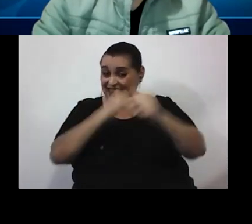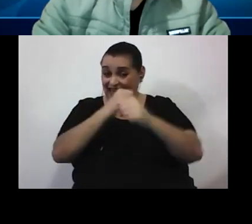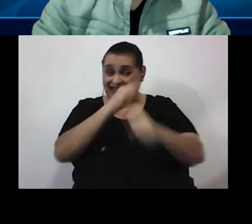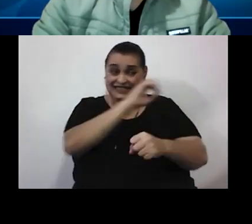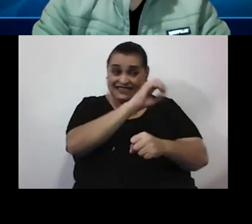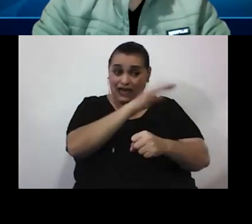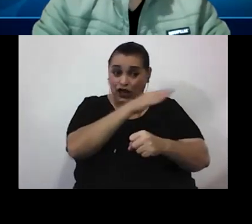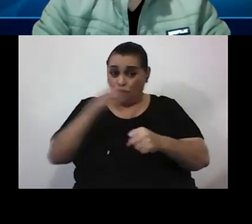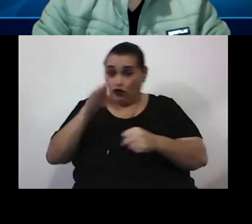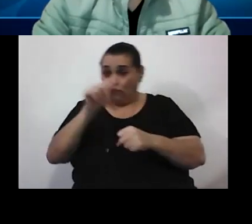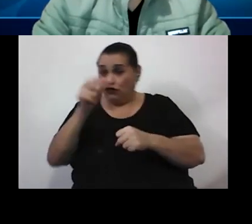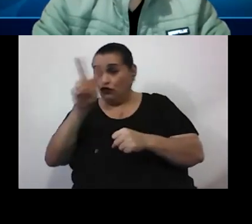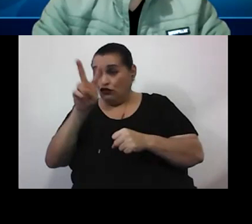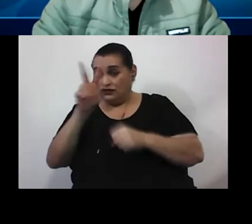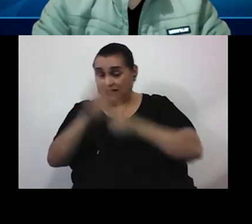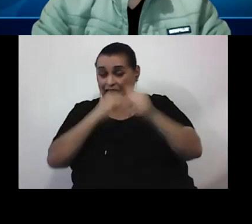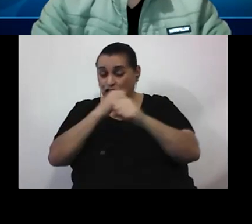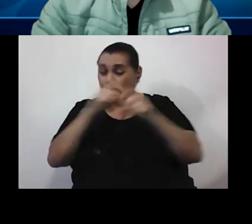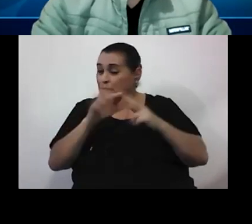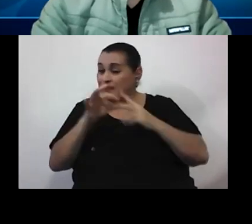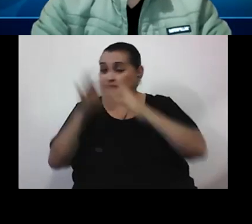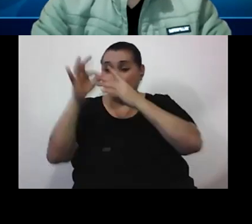principalmente los primeros 7 años de vida,